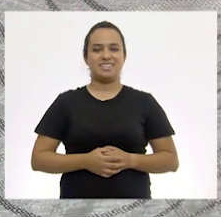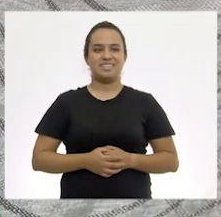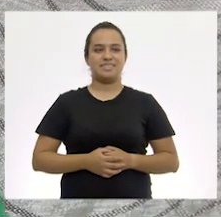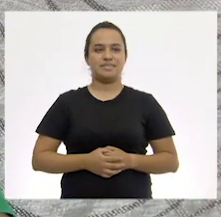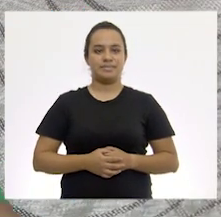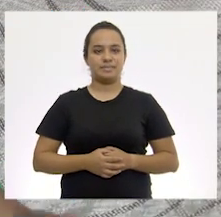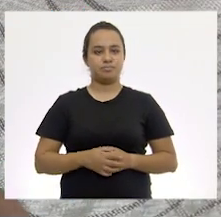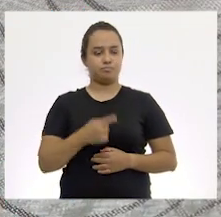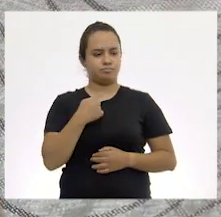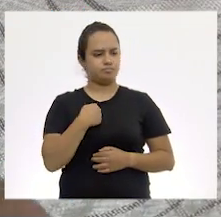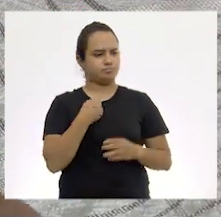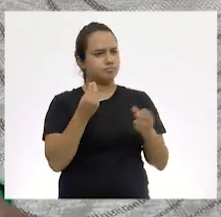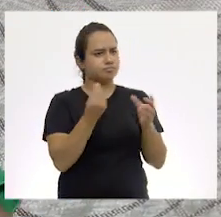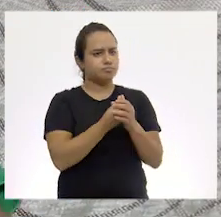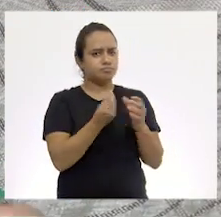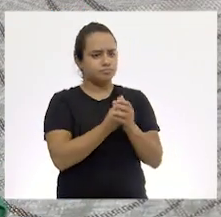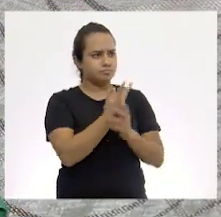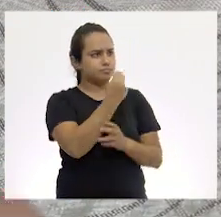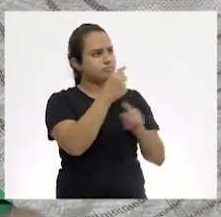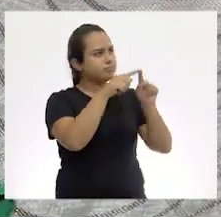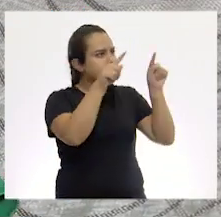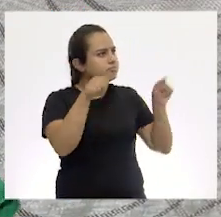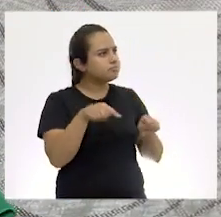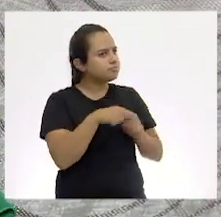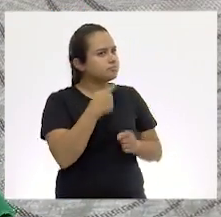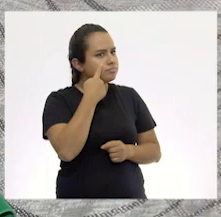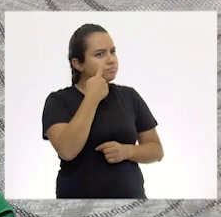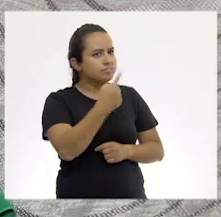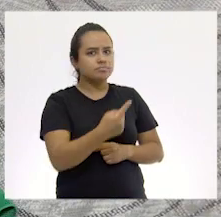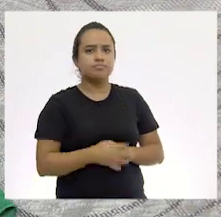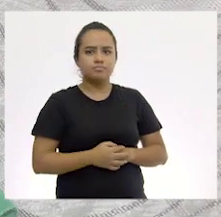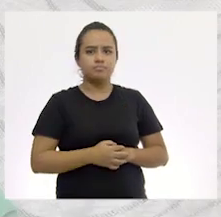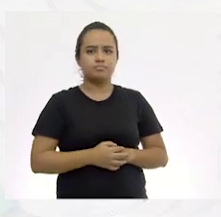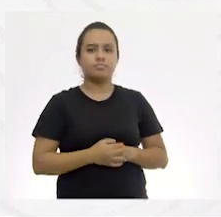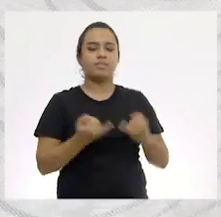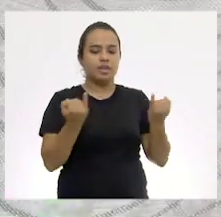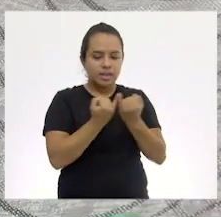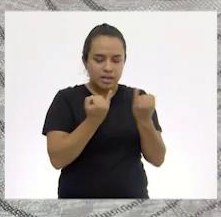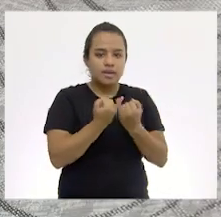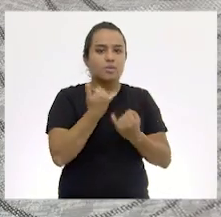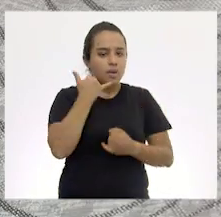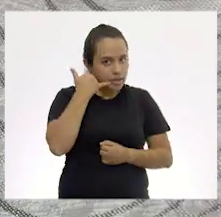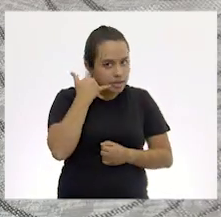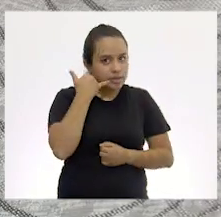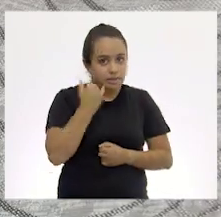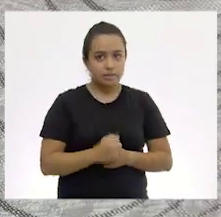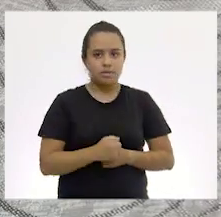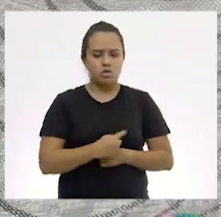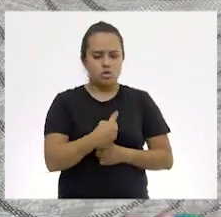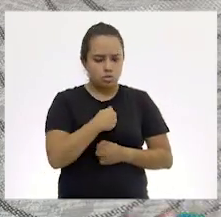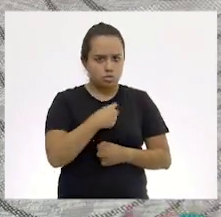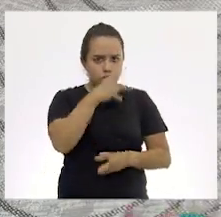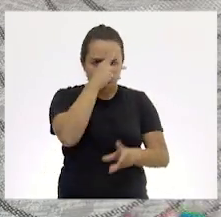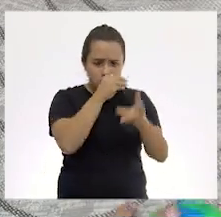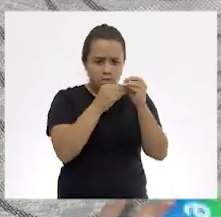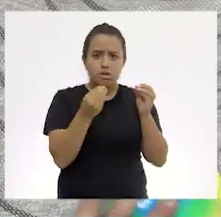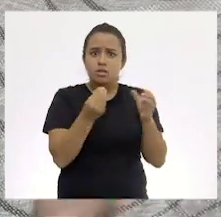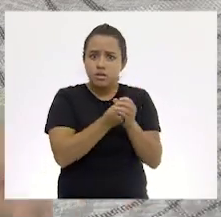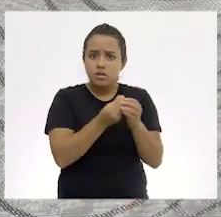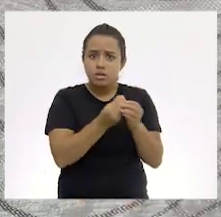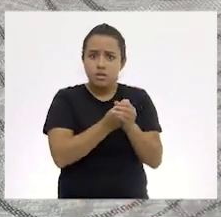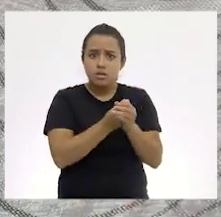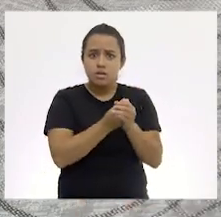Yo veo las clases en la televisión y en teléfono. Yo aprendí mis clases